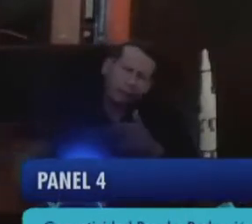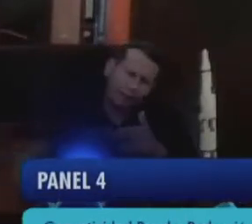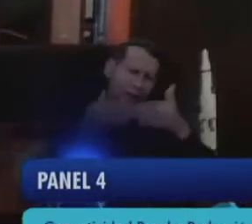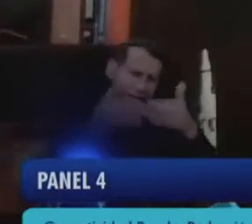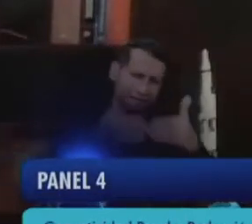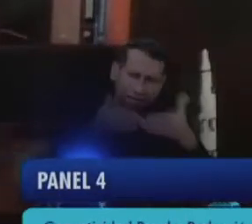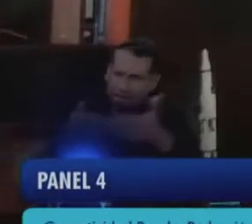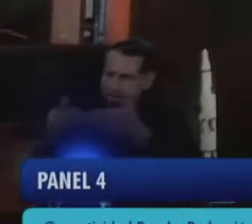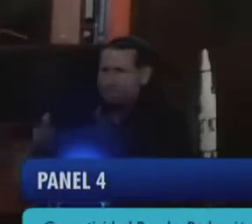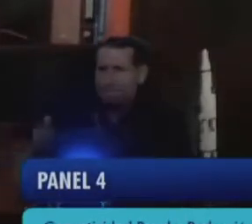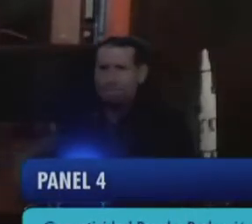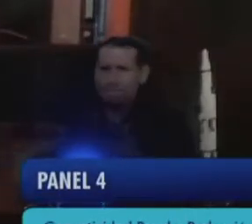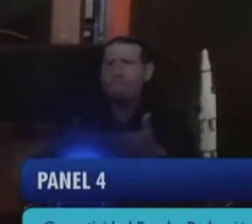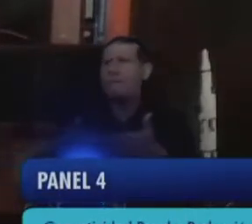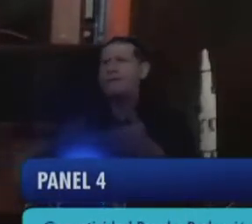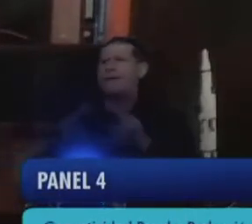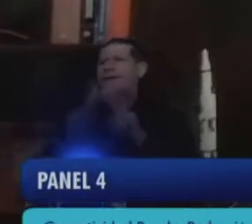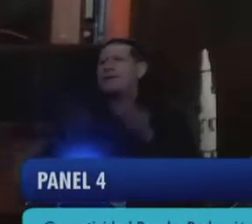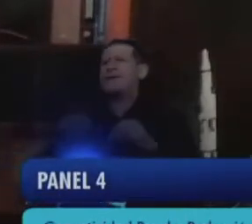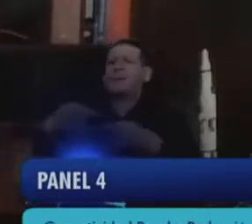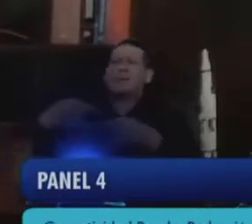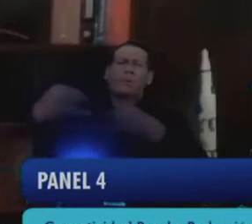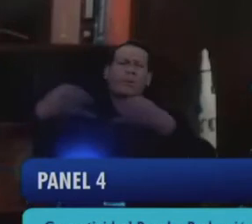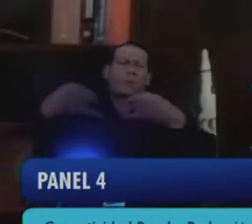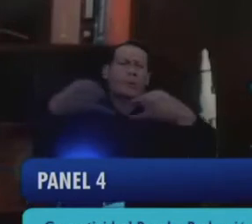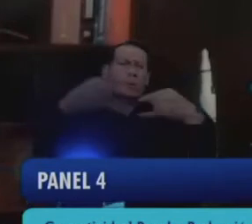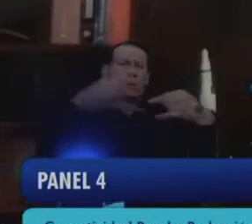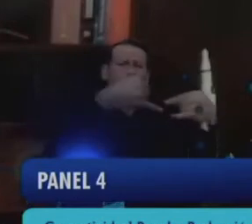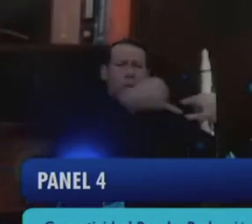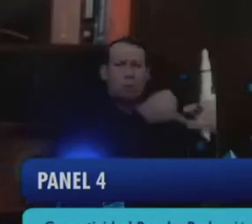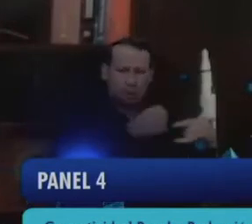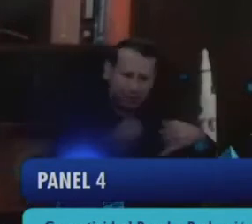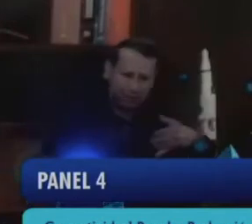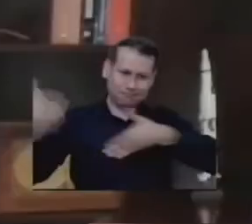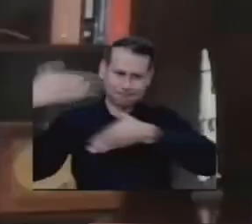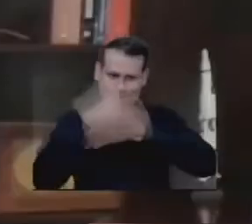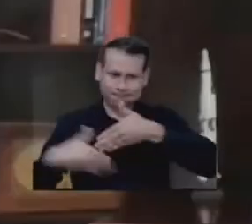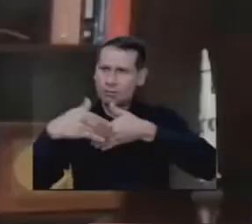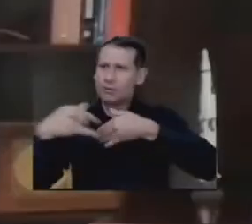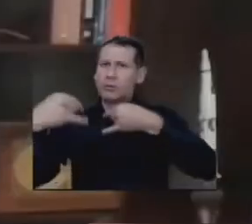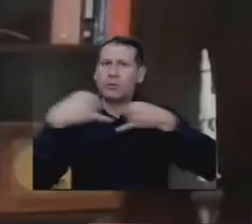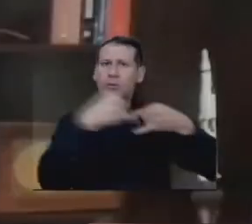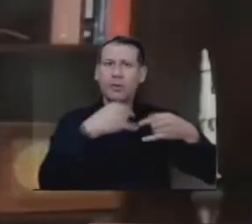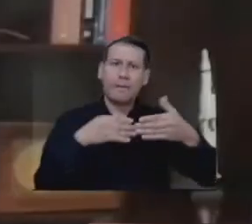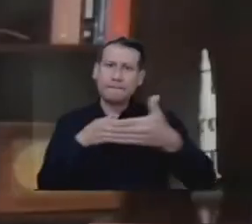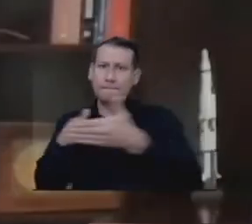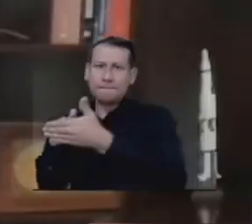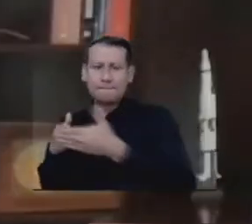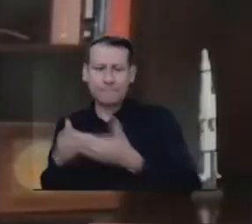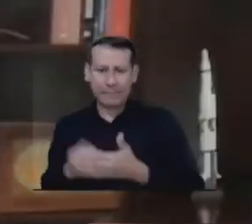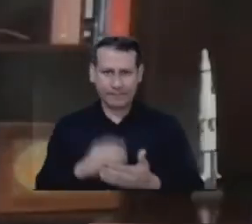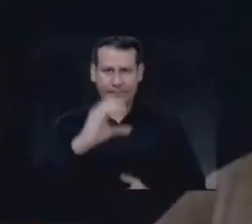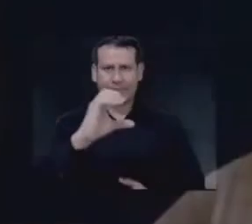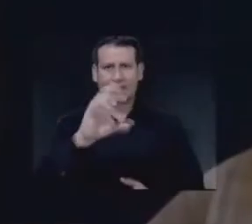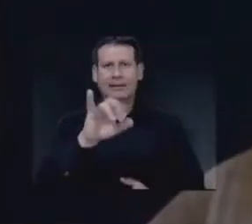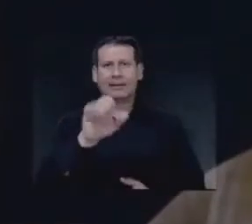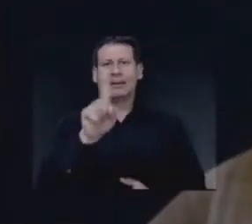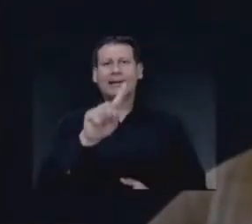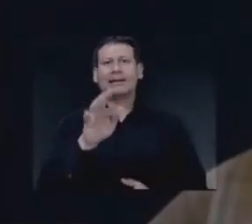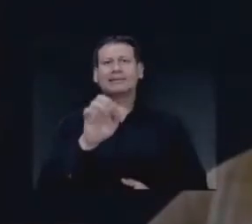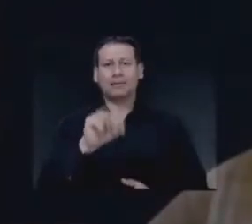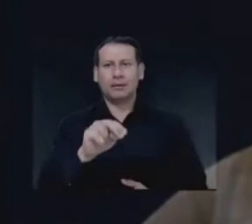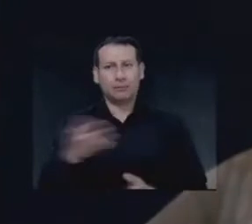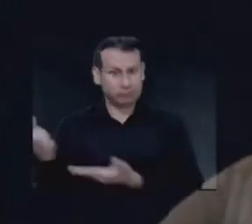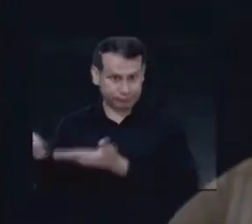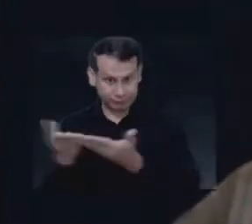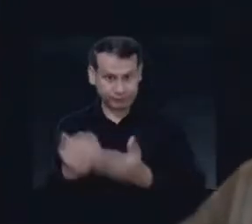llevar Internet a todos los rincones de la región. Por favor, Christian, tienes la palabra. Bienvenido. Muchísimas gracias,